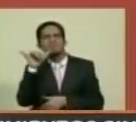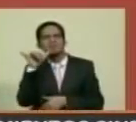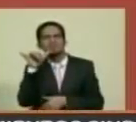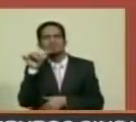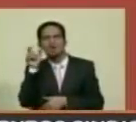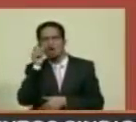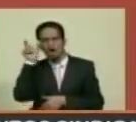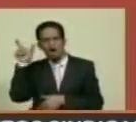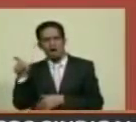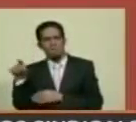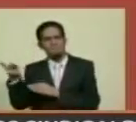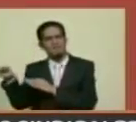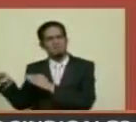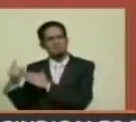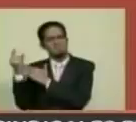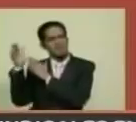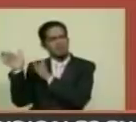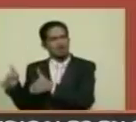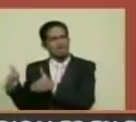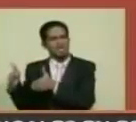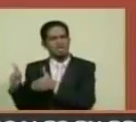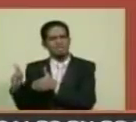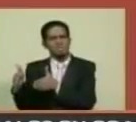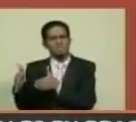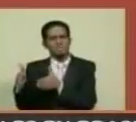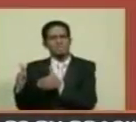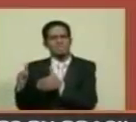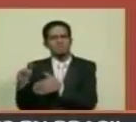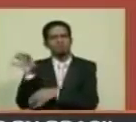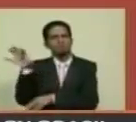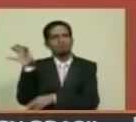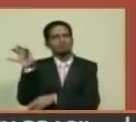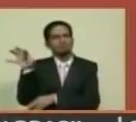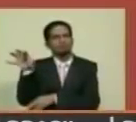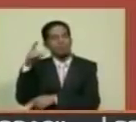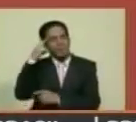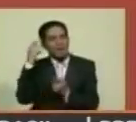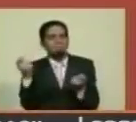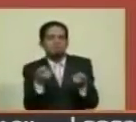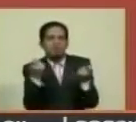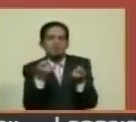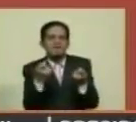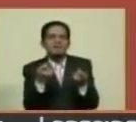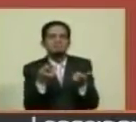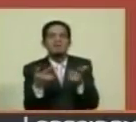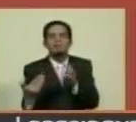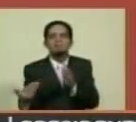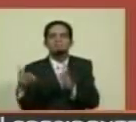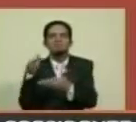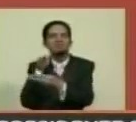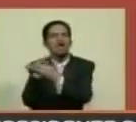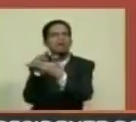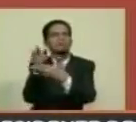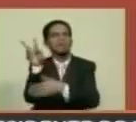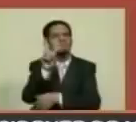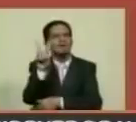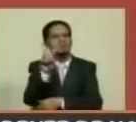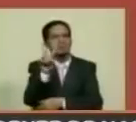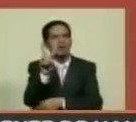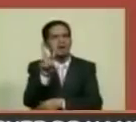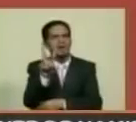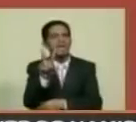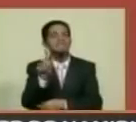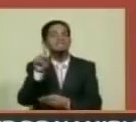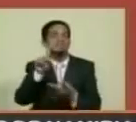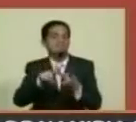de un traidor para promover acciones militares contra Venezuela y que además es el